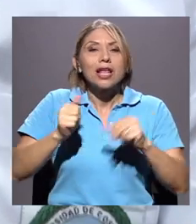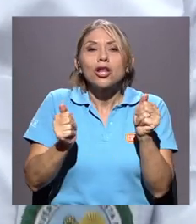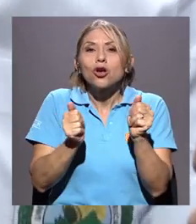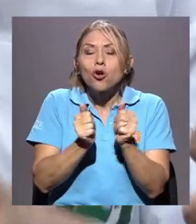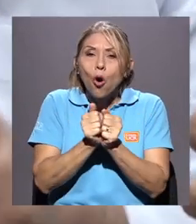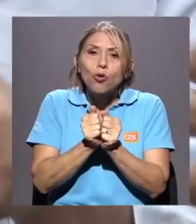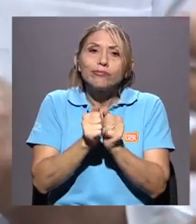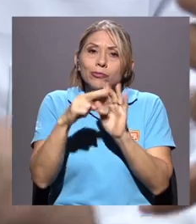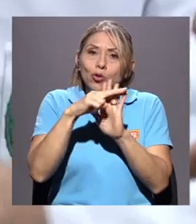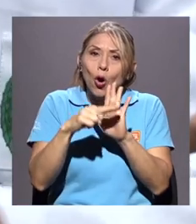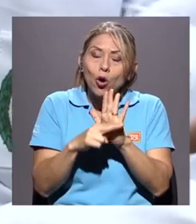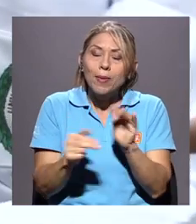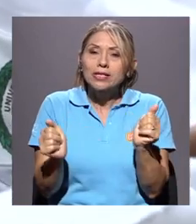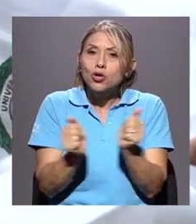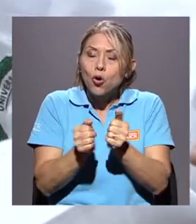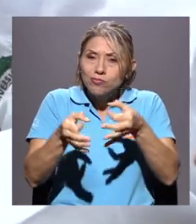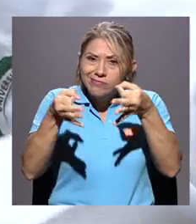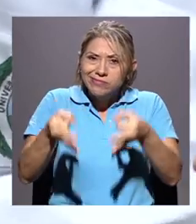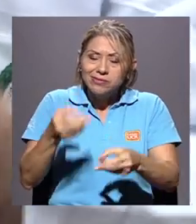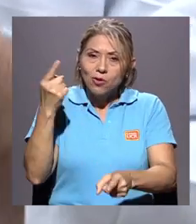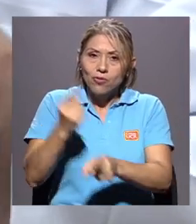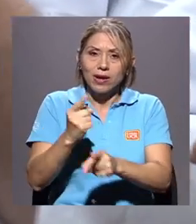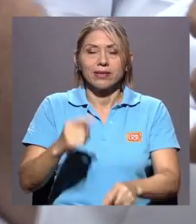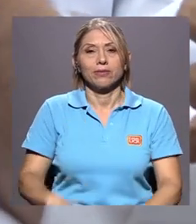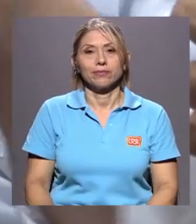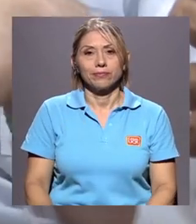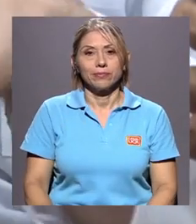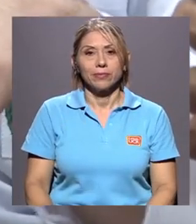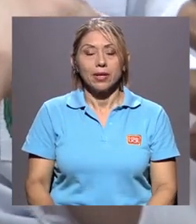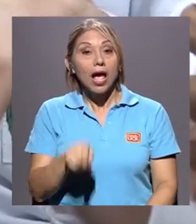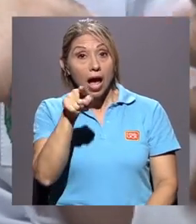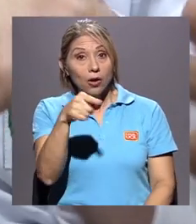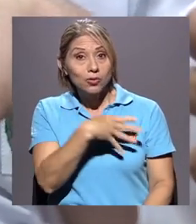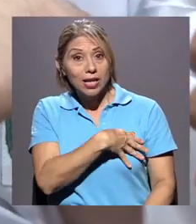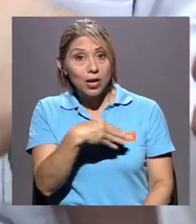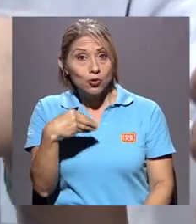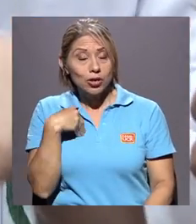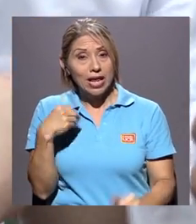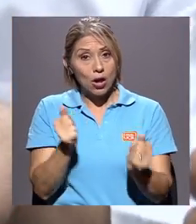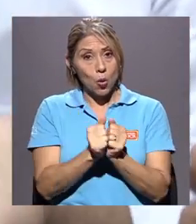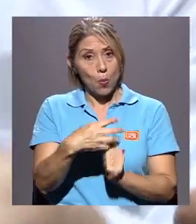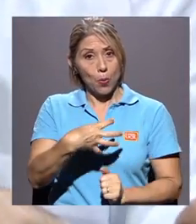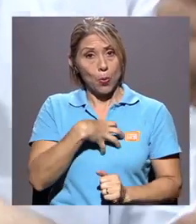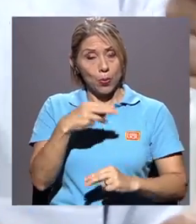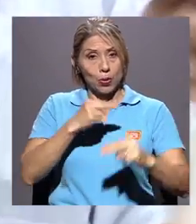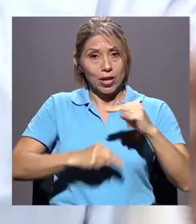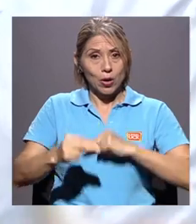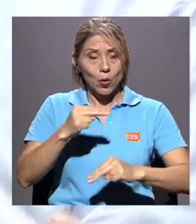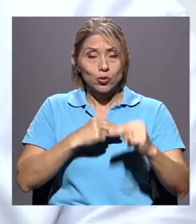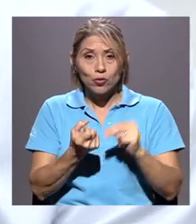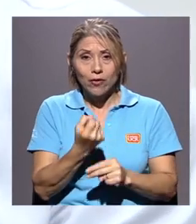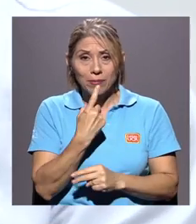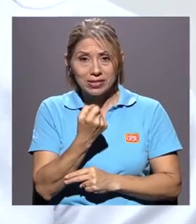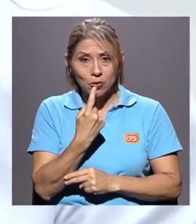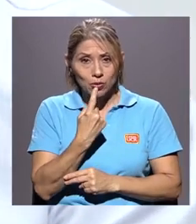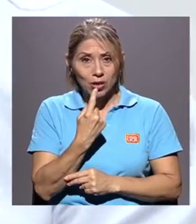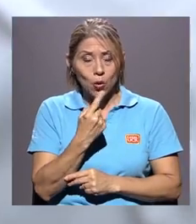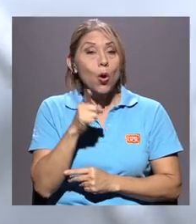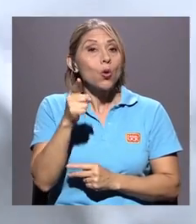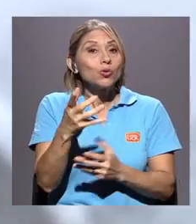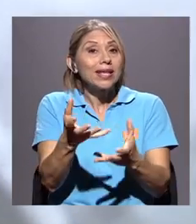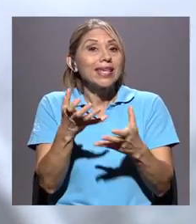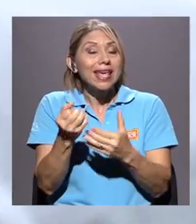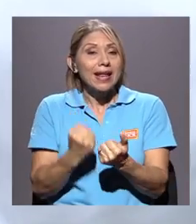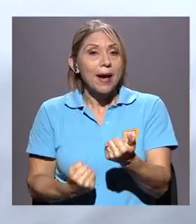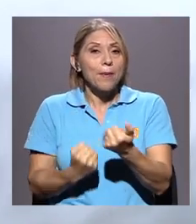y con los, como debe ser. Si a usted le gustaría emprender su propio negocio farmacéutico y recibir el apoyo